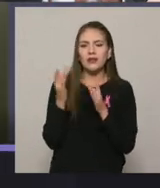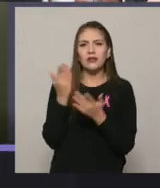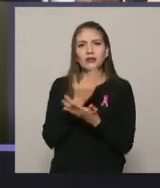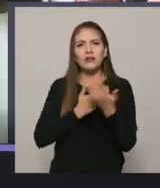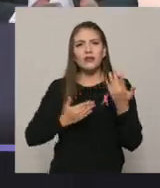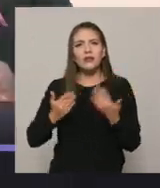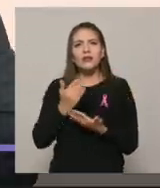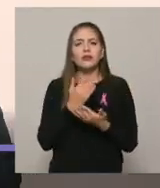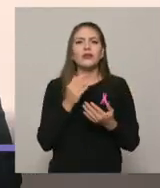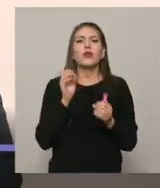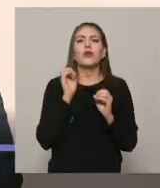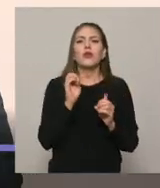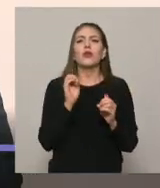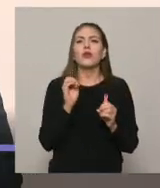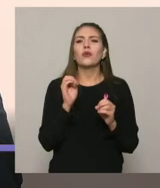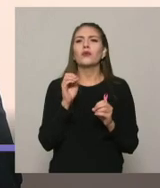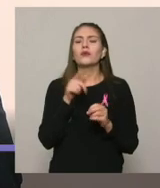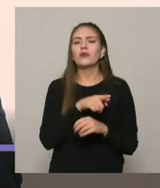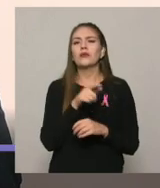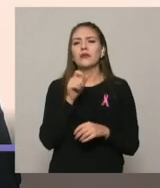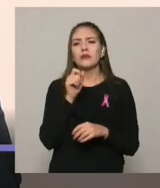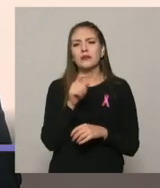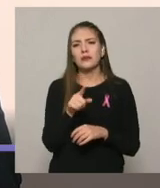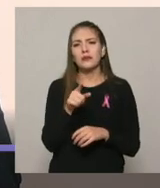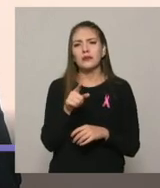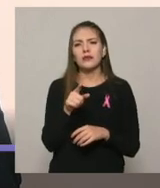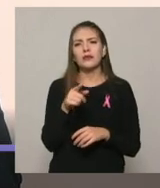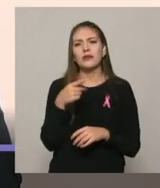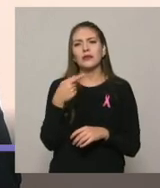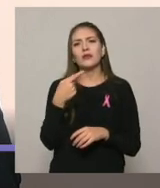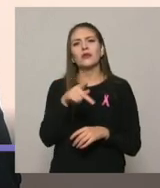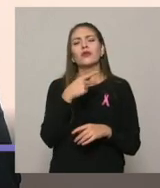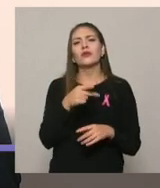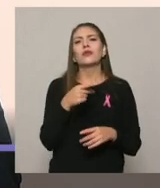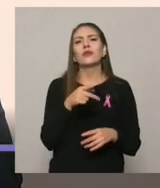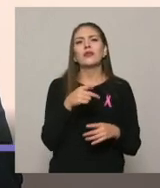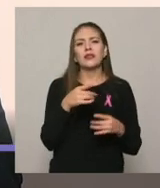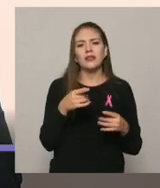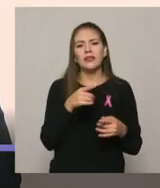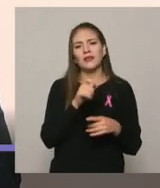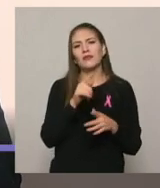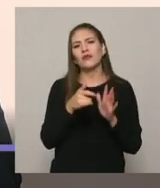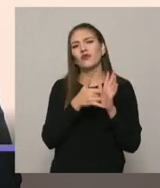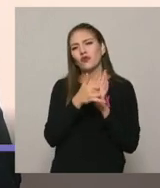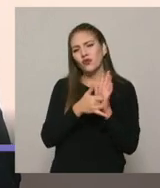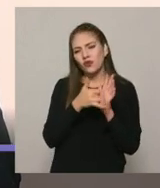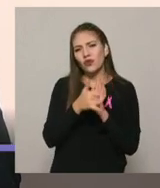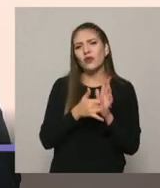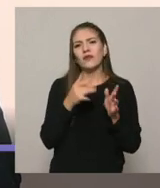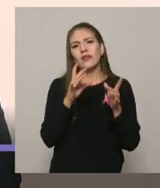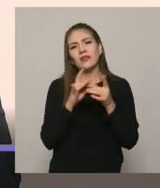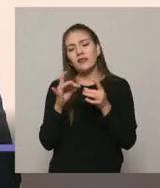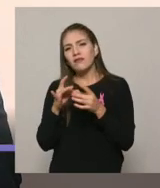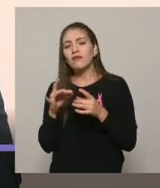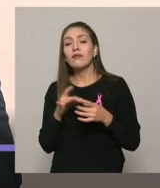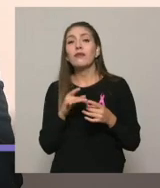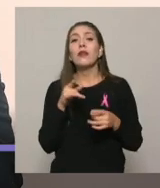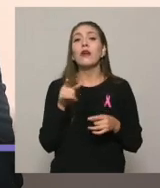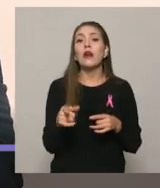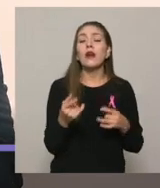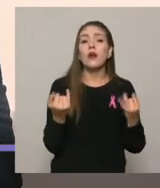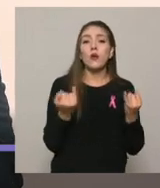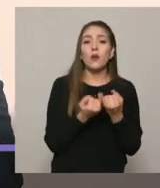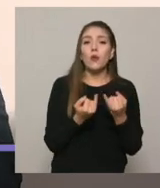nuevos estilos, por ejemplo, los storytelling, los youtubers, los influencers, están